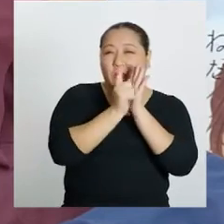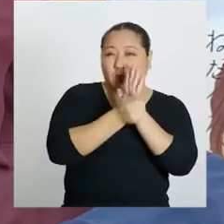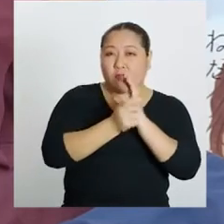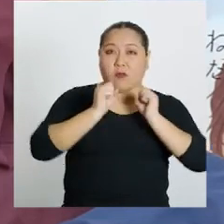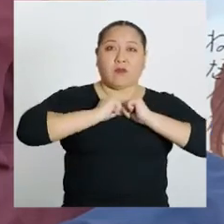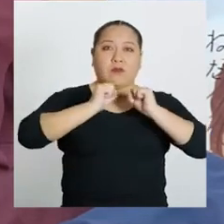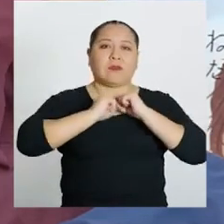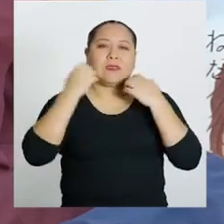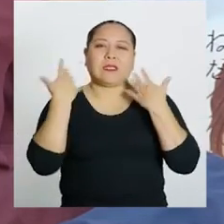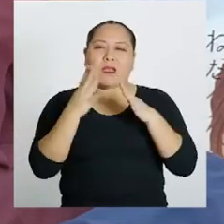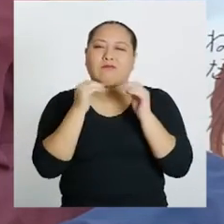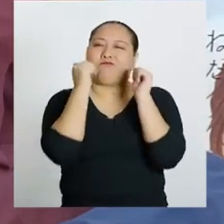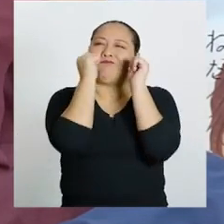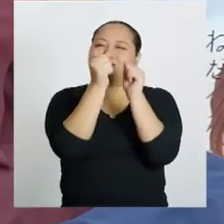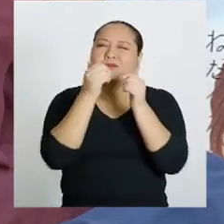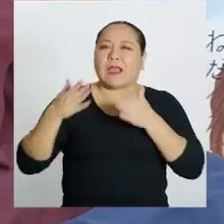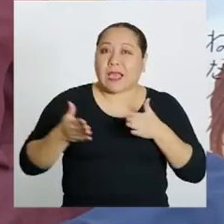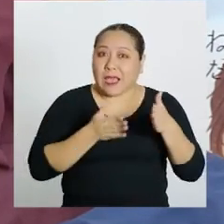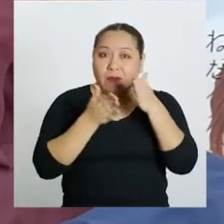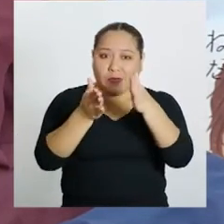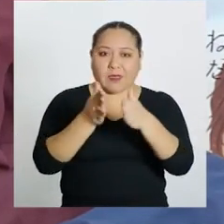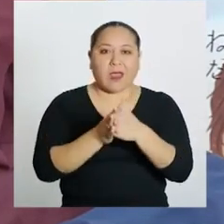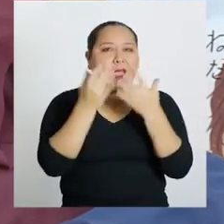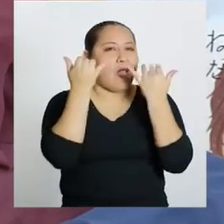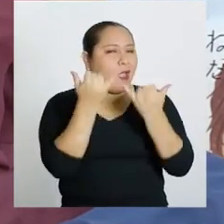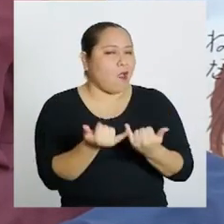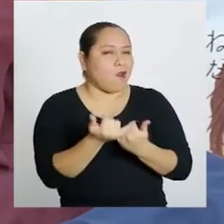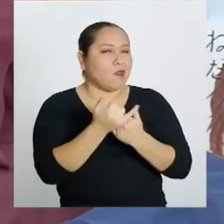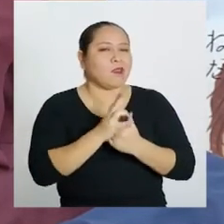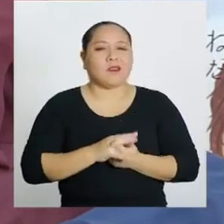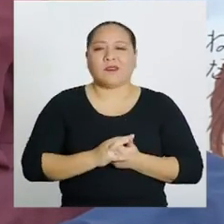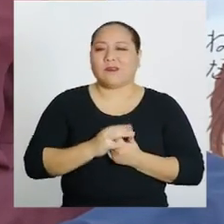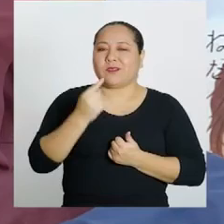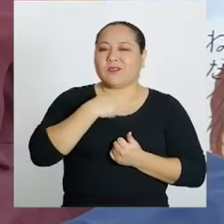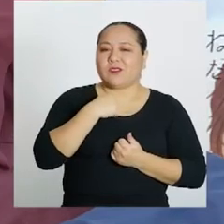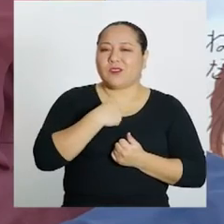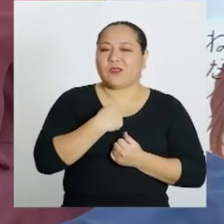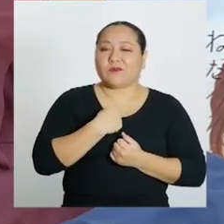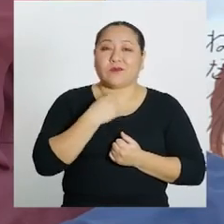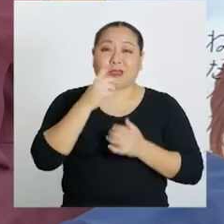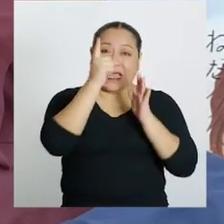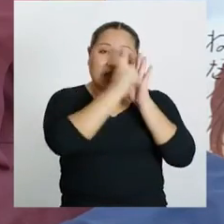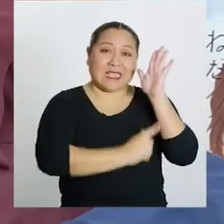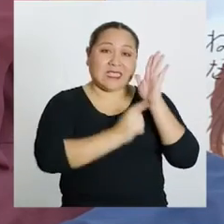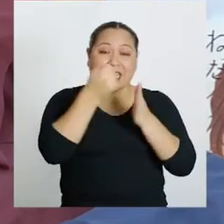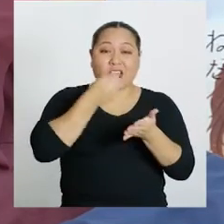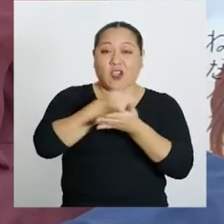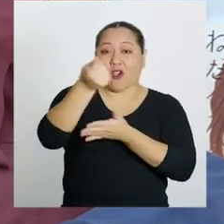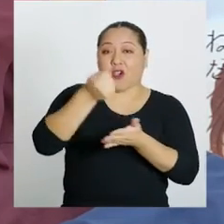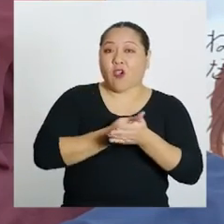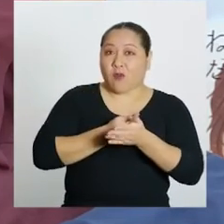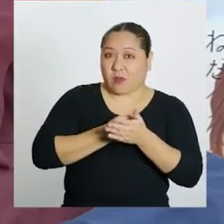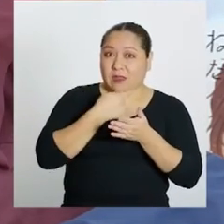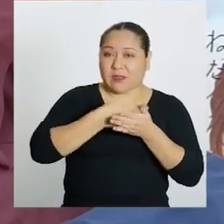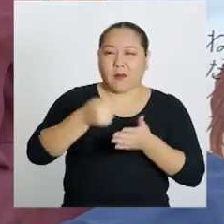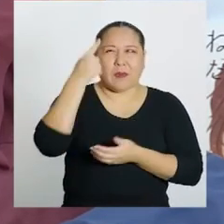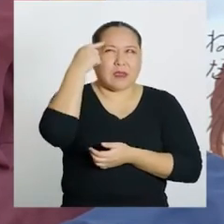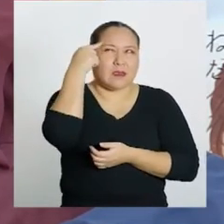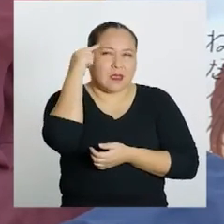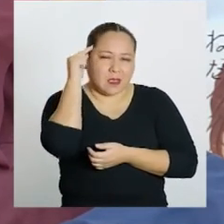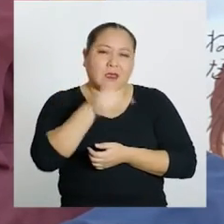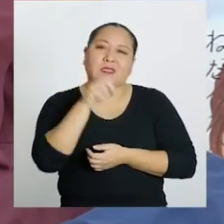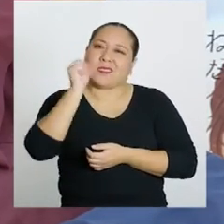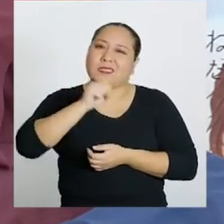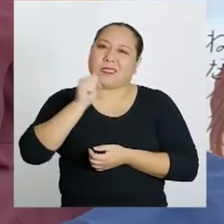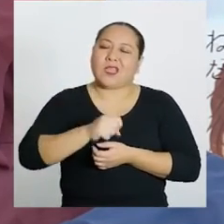ya estamos en súper buen camino. Ahora voy a hacer mi lista de compras para la semana, tomando en consideración